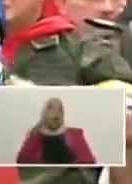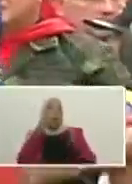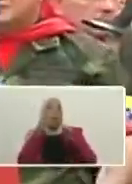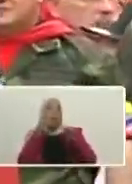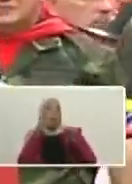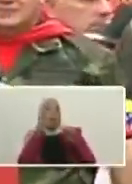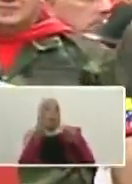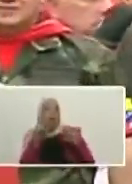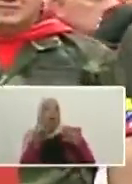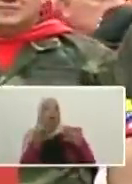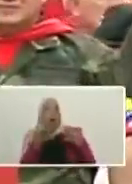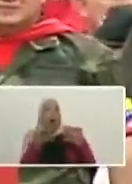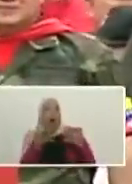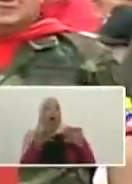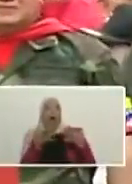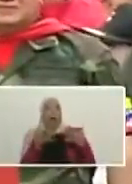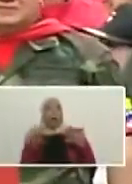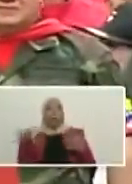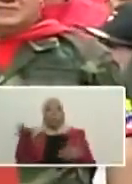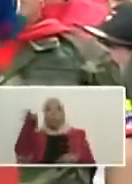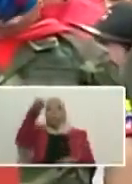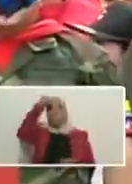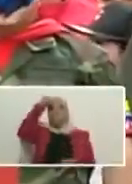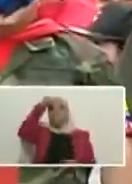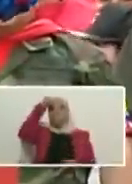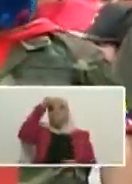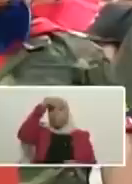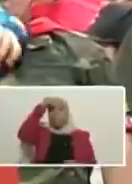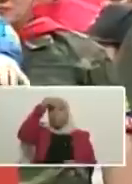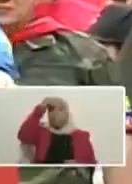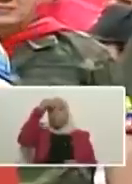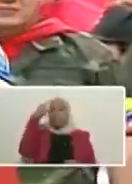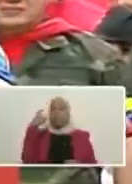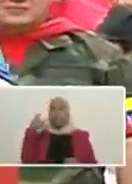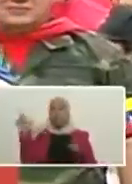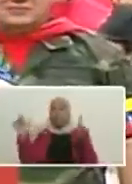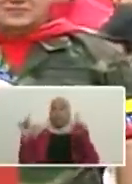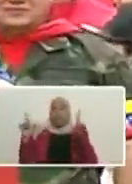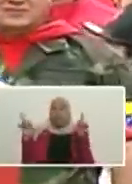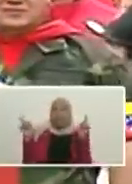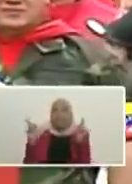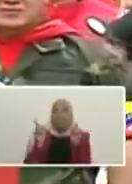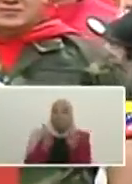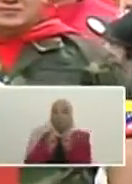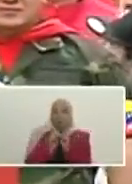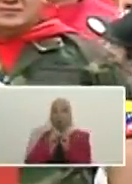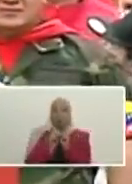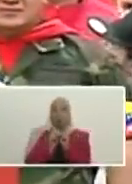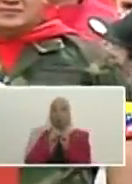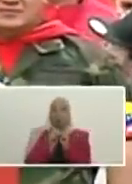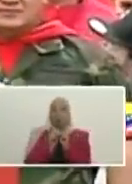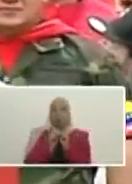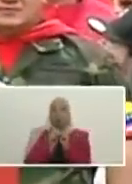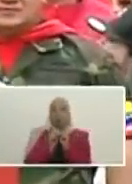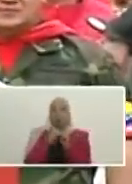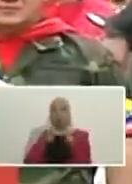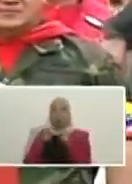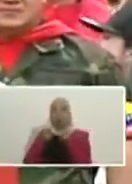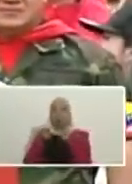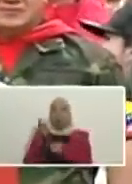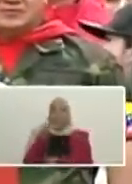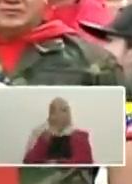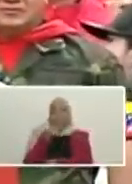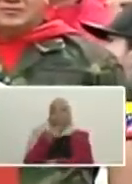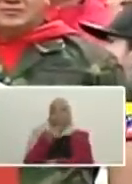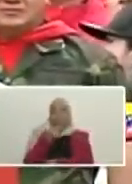informativas. Y estaba allí con un televisorcito pequeño. No tenía control,